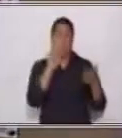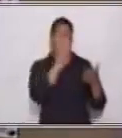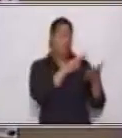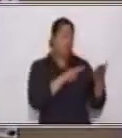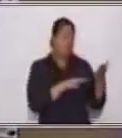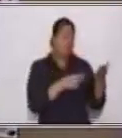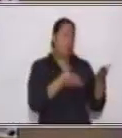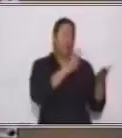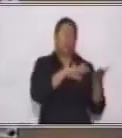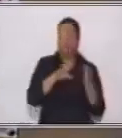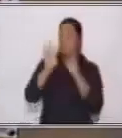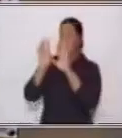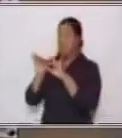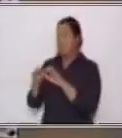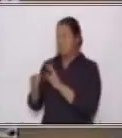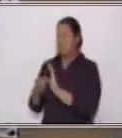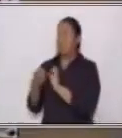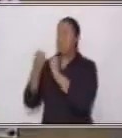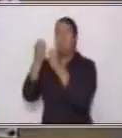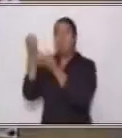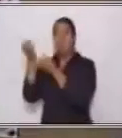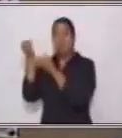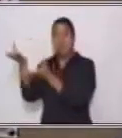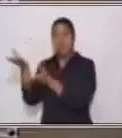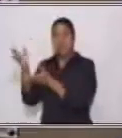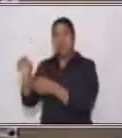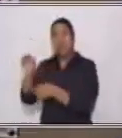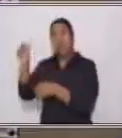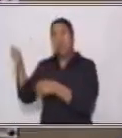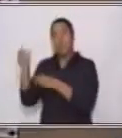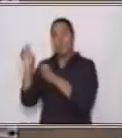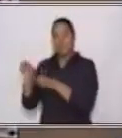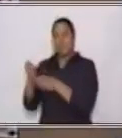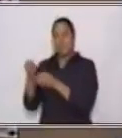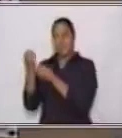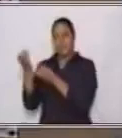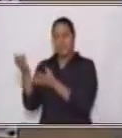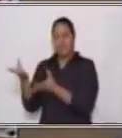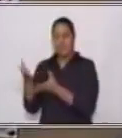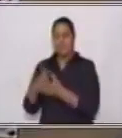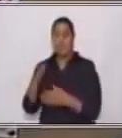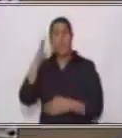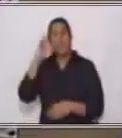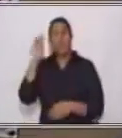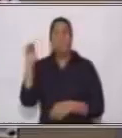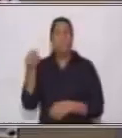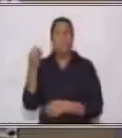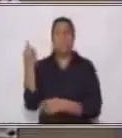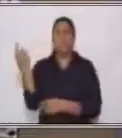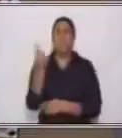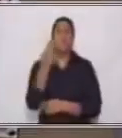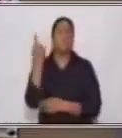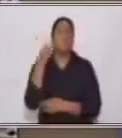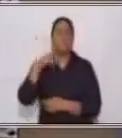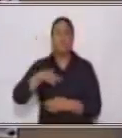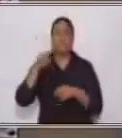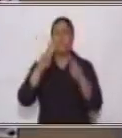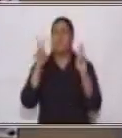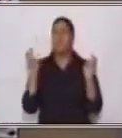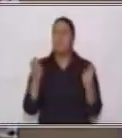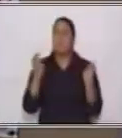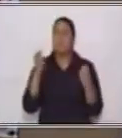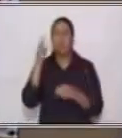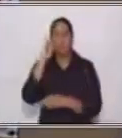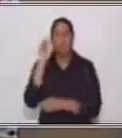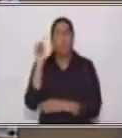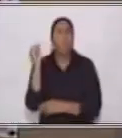te indiqué, pero sí enviar el mensaje de por qué es relevante el tema que se está abordando, por qué es